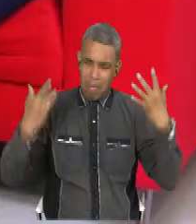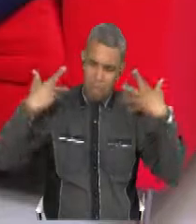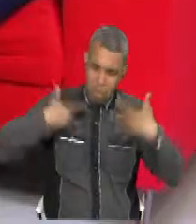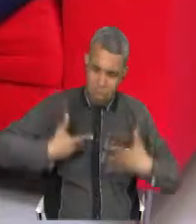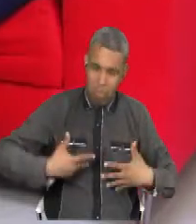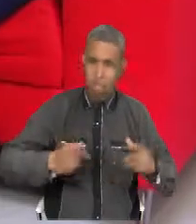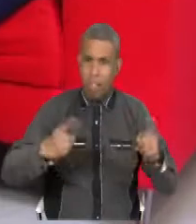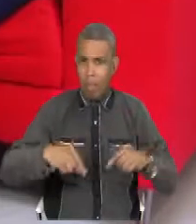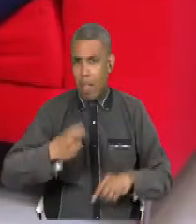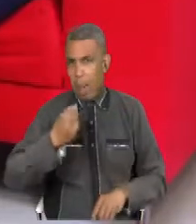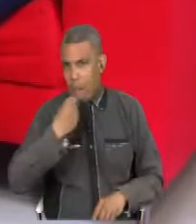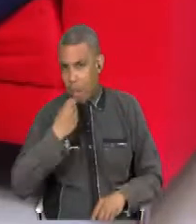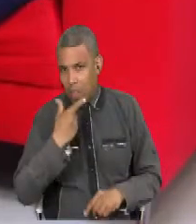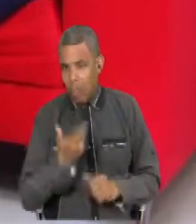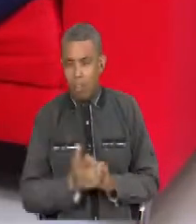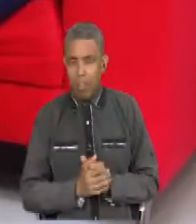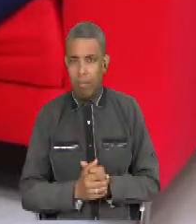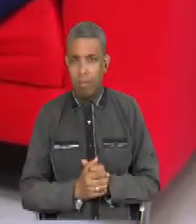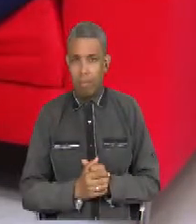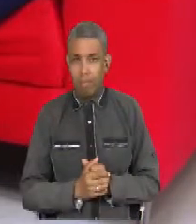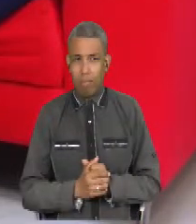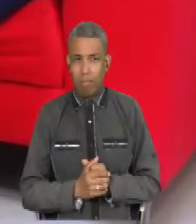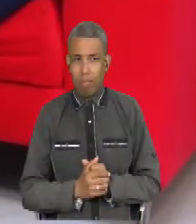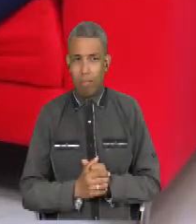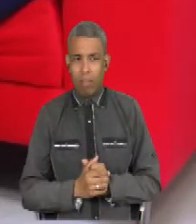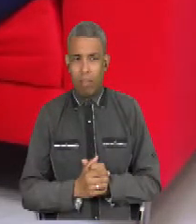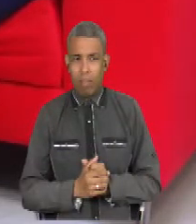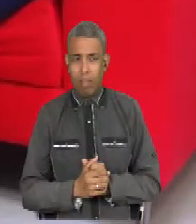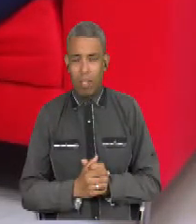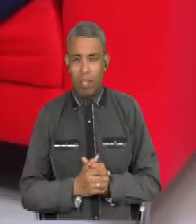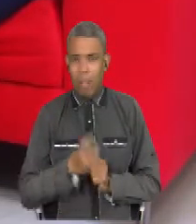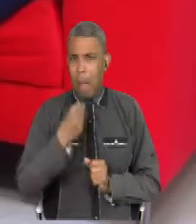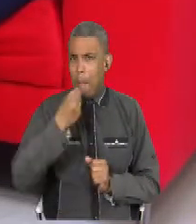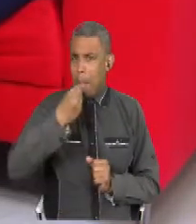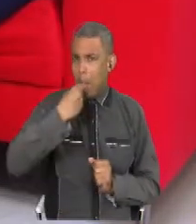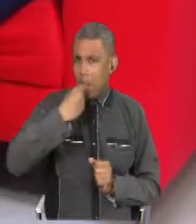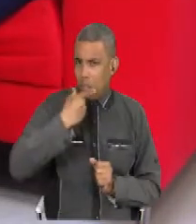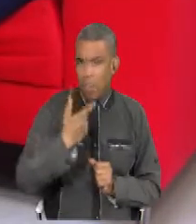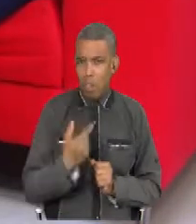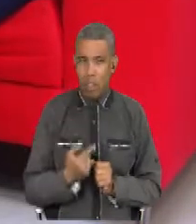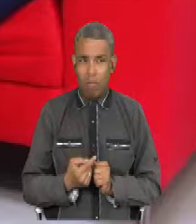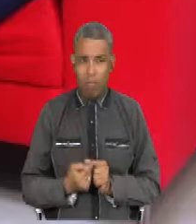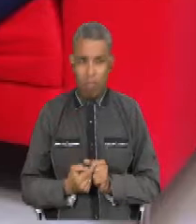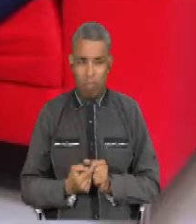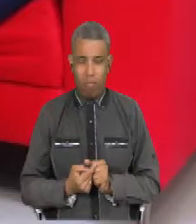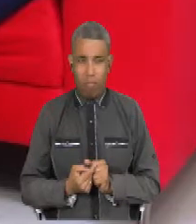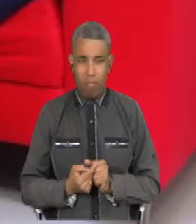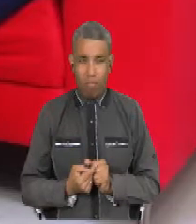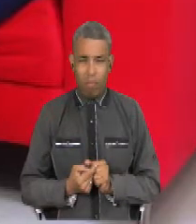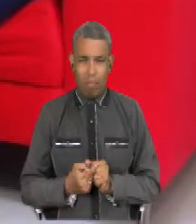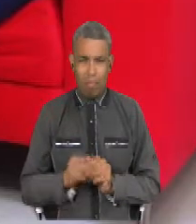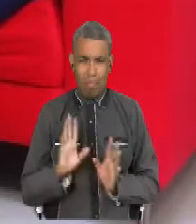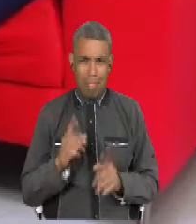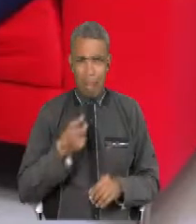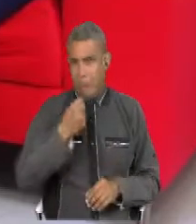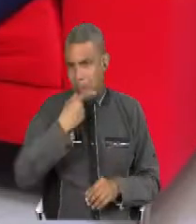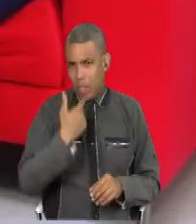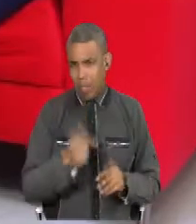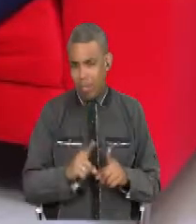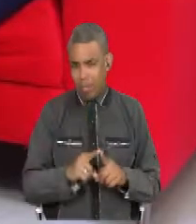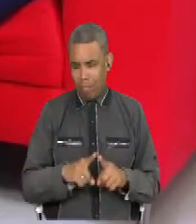tenemos las pastillas que nosotros vendemos en cualquiera de los locales. Bueno, esta es una muestra porque tenemos varias marcas